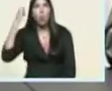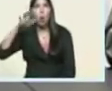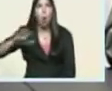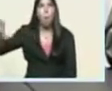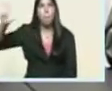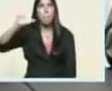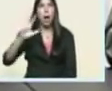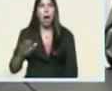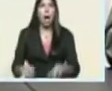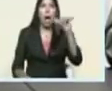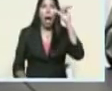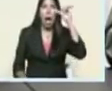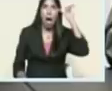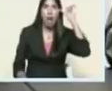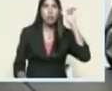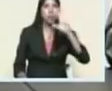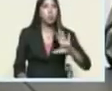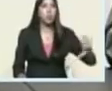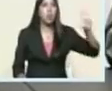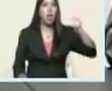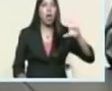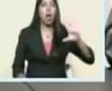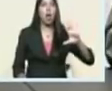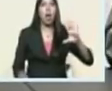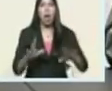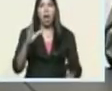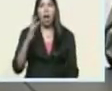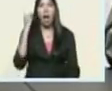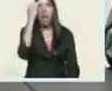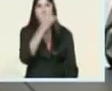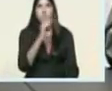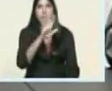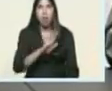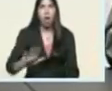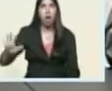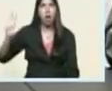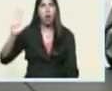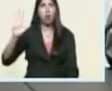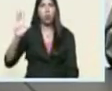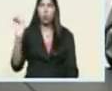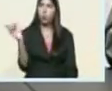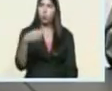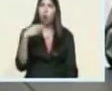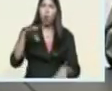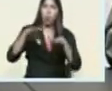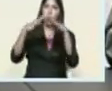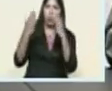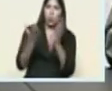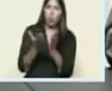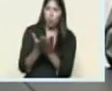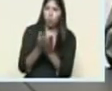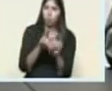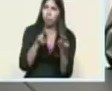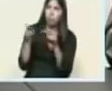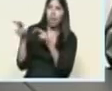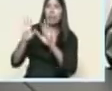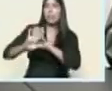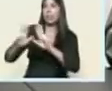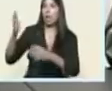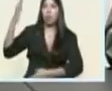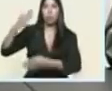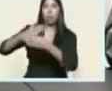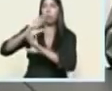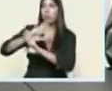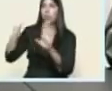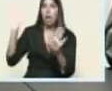África, Asia, del mundo entero, se han manifestado y han dicho basta del bloqueo contra Cuba,